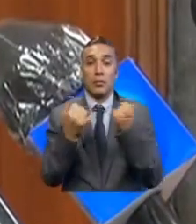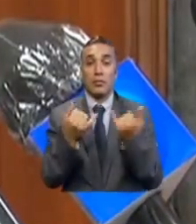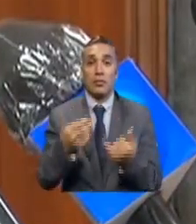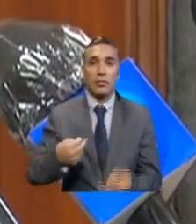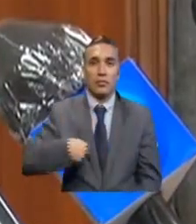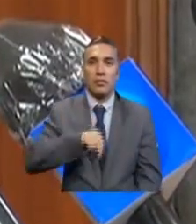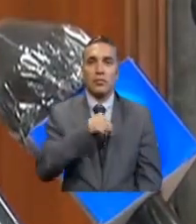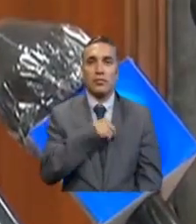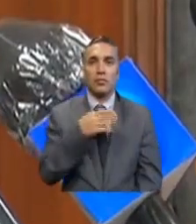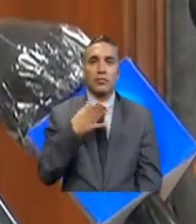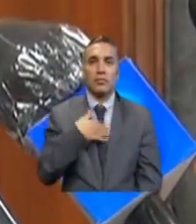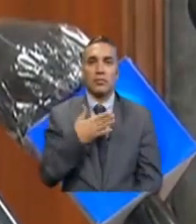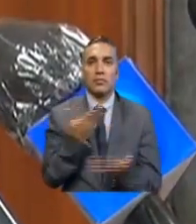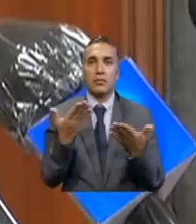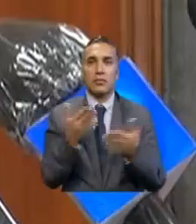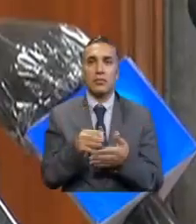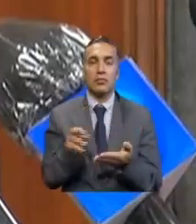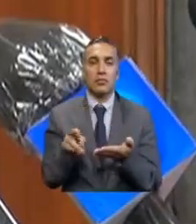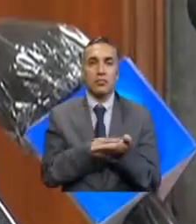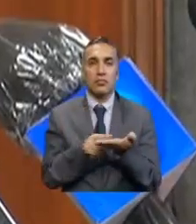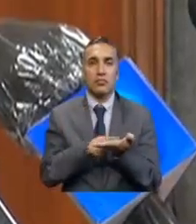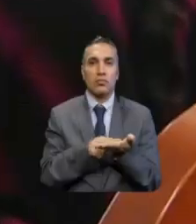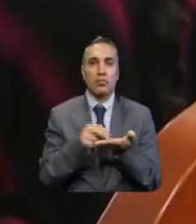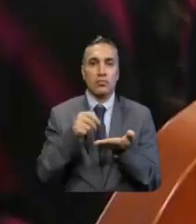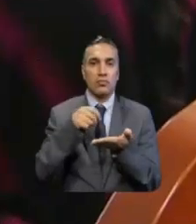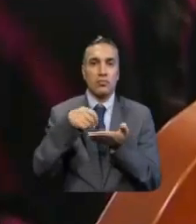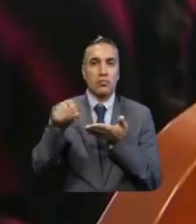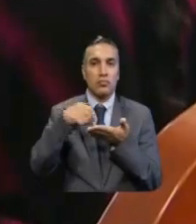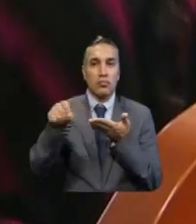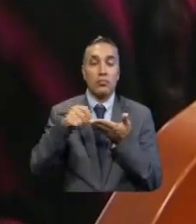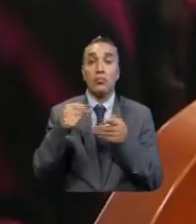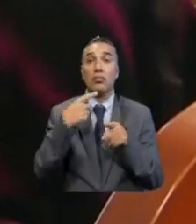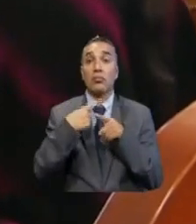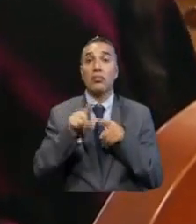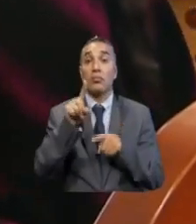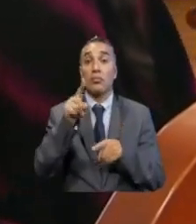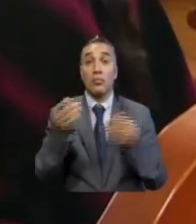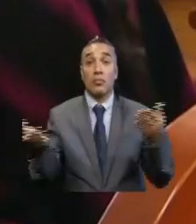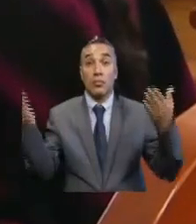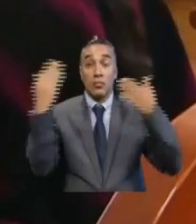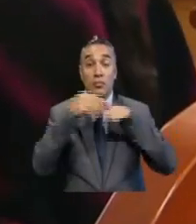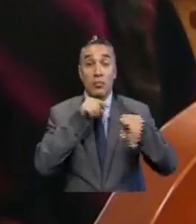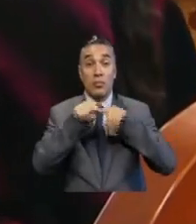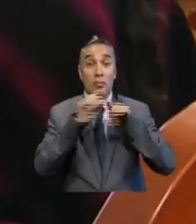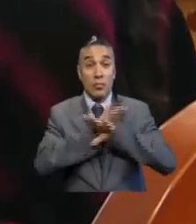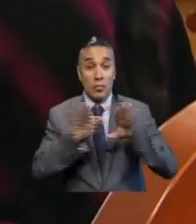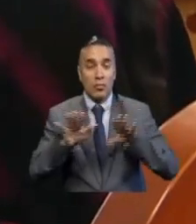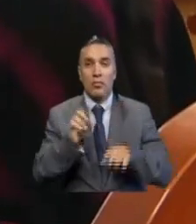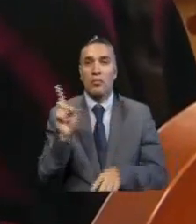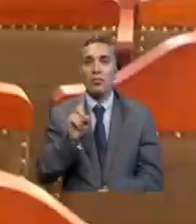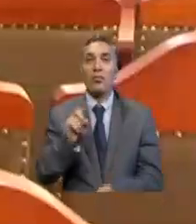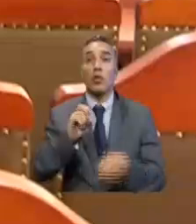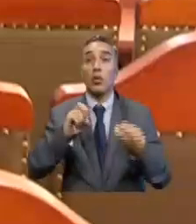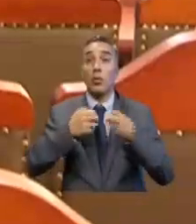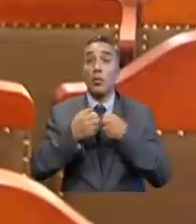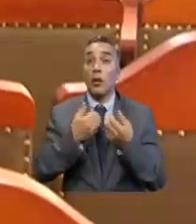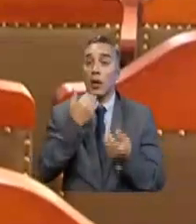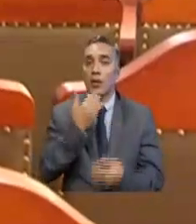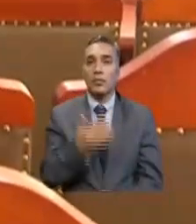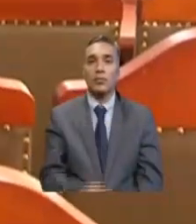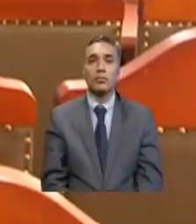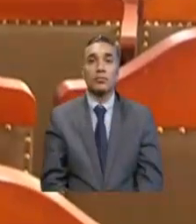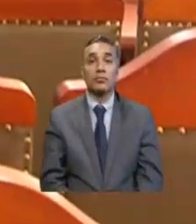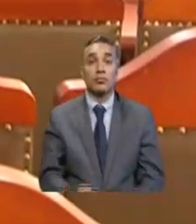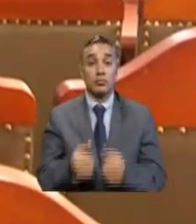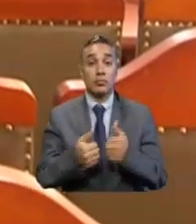estamos en la audiencia de calificación. Sin embargo, ahí no termina el concurso y menos los incidentes. Los postulantes